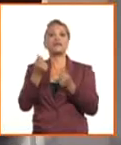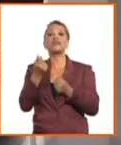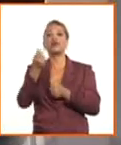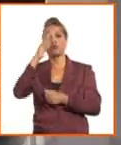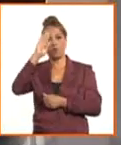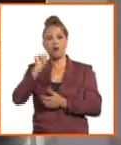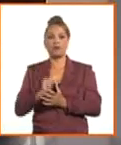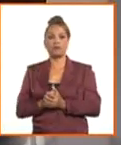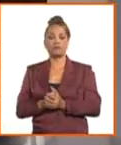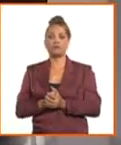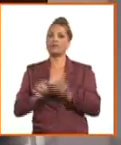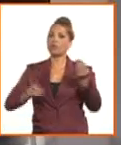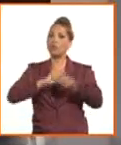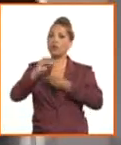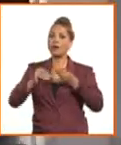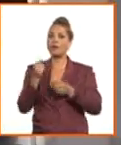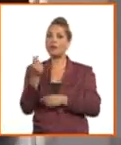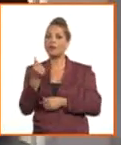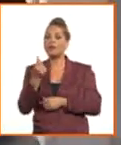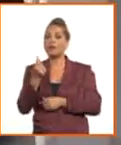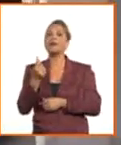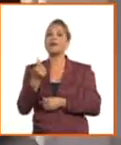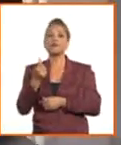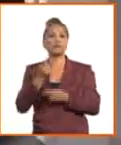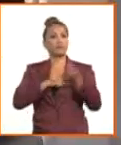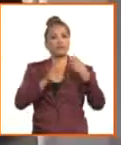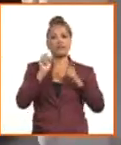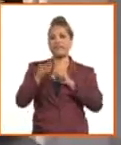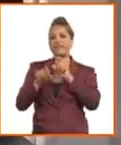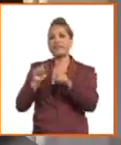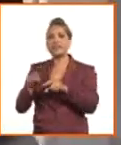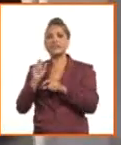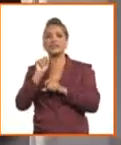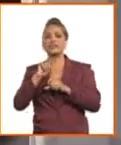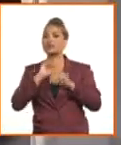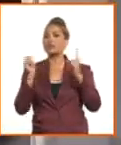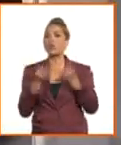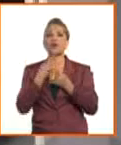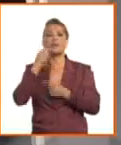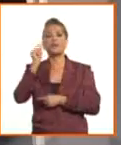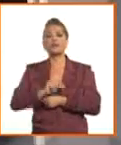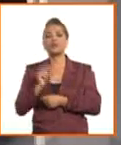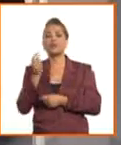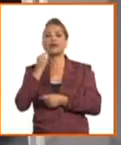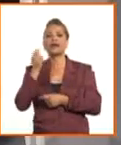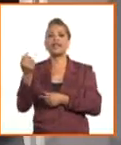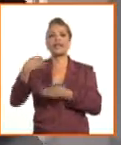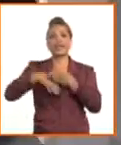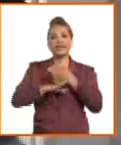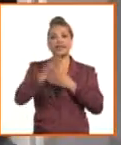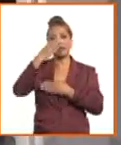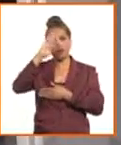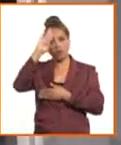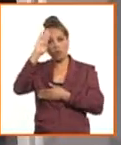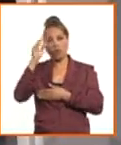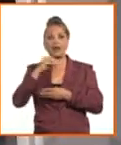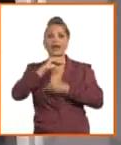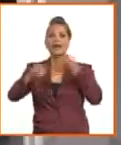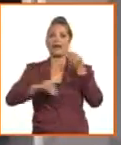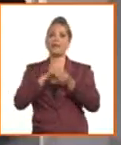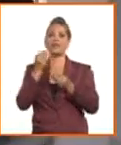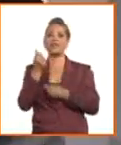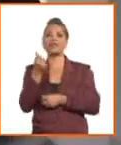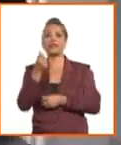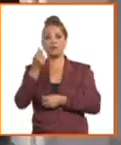las transacciones en la economía son en pesos cubanos, todas las personas, todos los viajeros, todas las divisas que entran al país son canjeadas por pesos